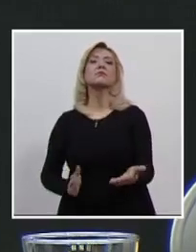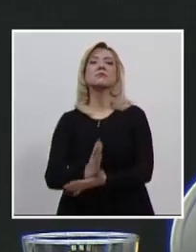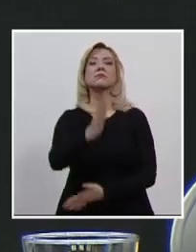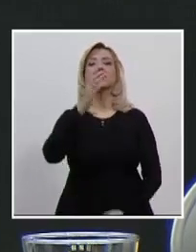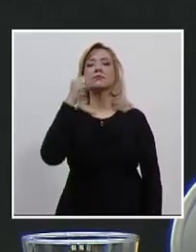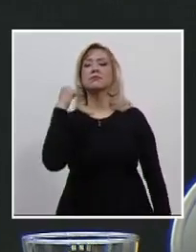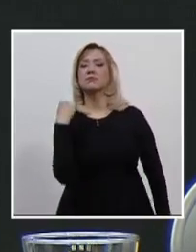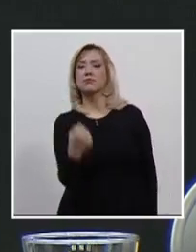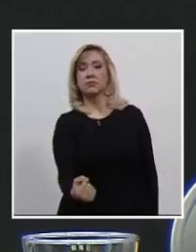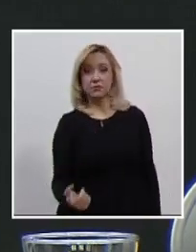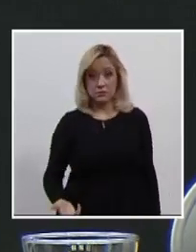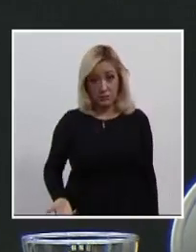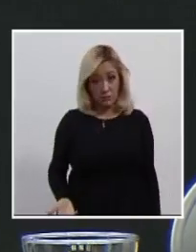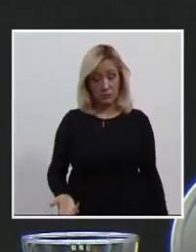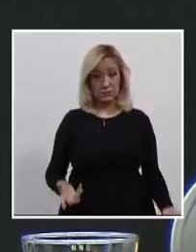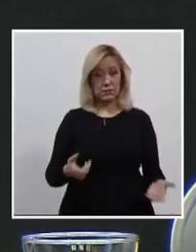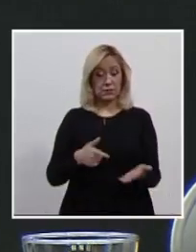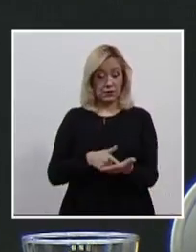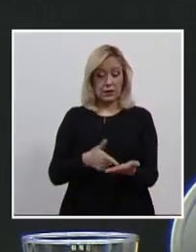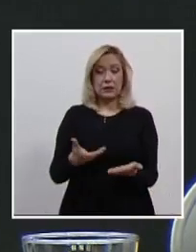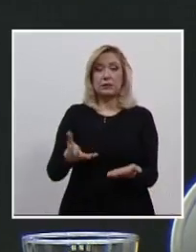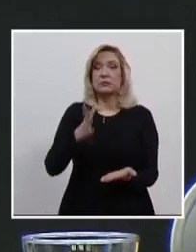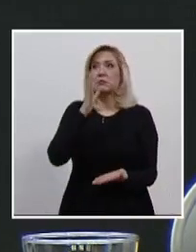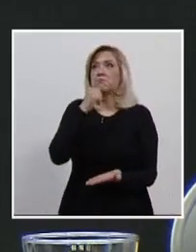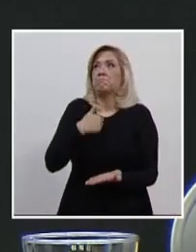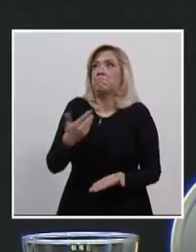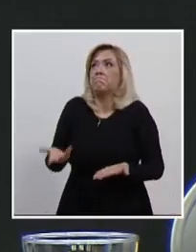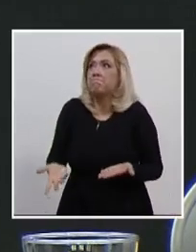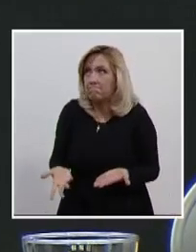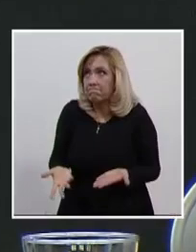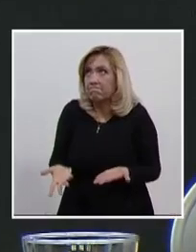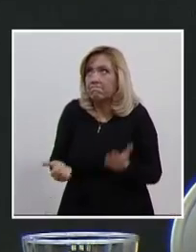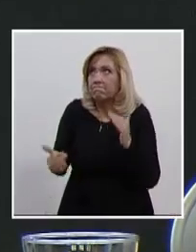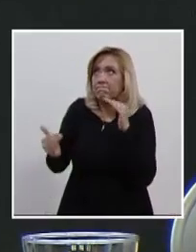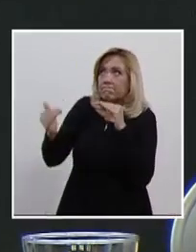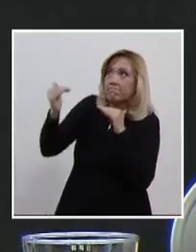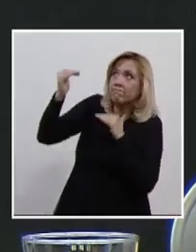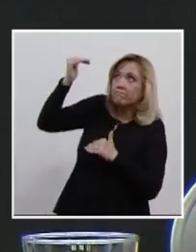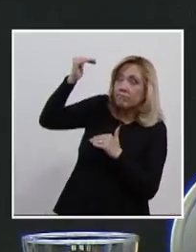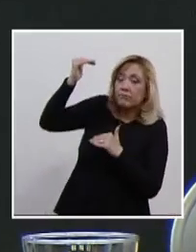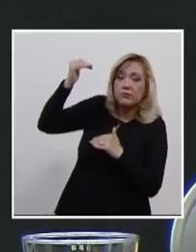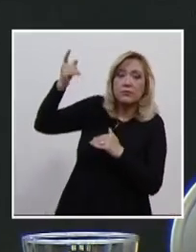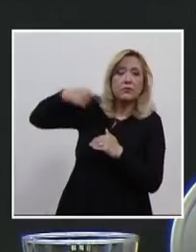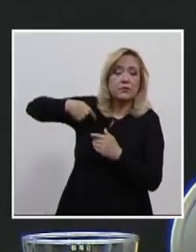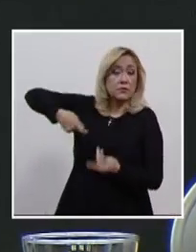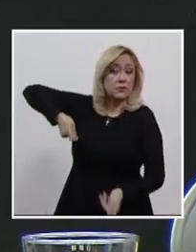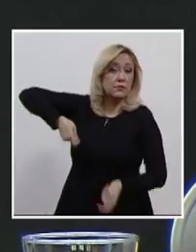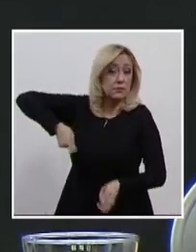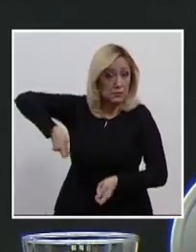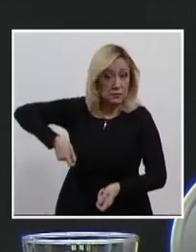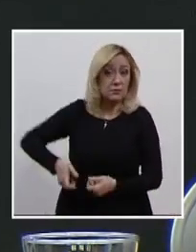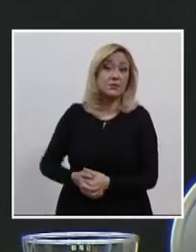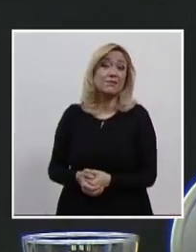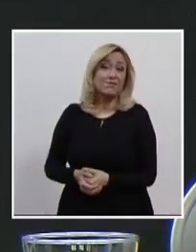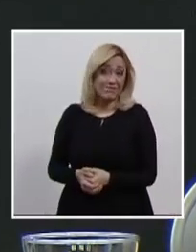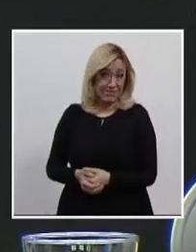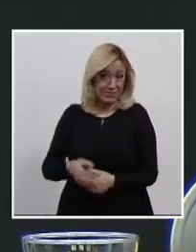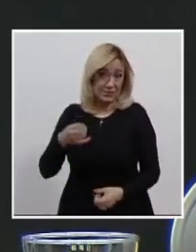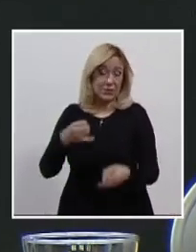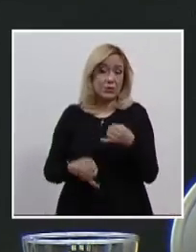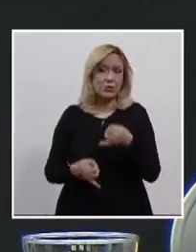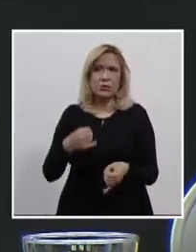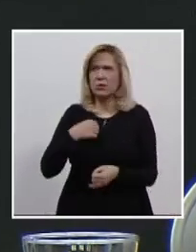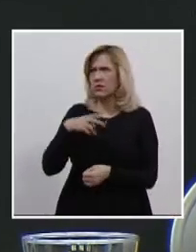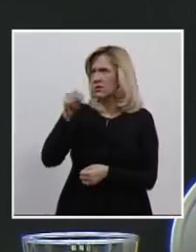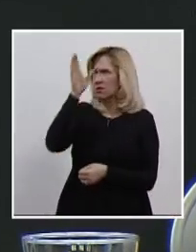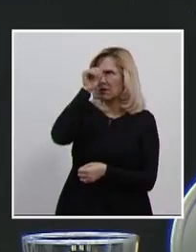herramienta totalmente funcional, para subordinar y controlar a cualquier tipo de juez provisional que pudiera estar en contra de